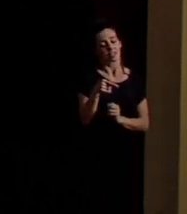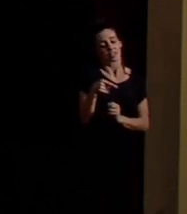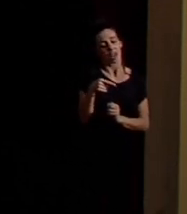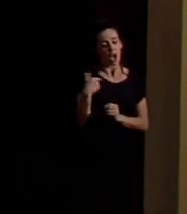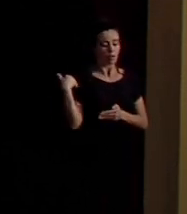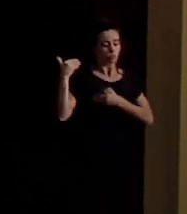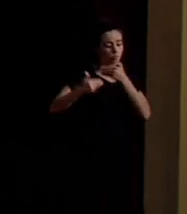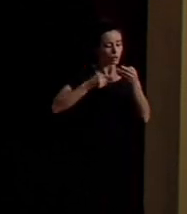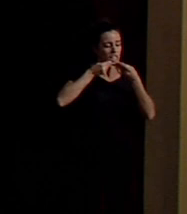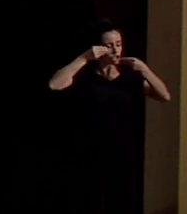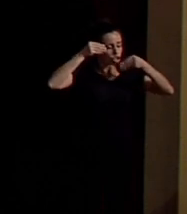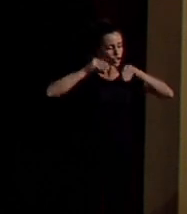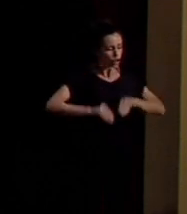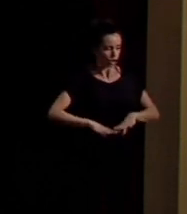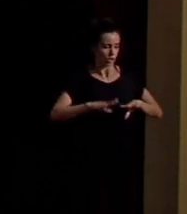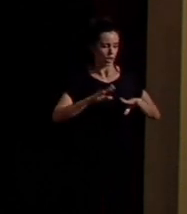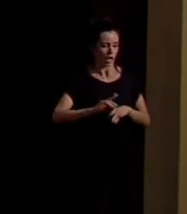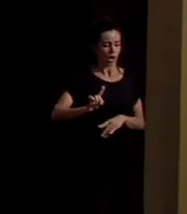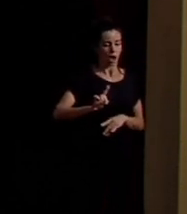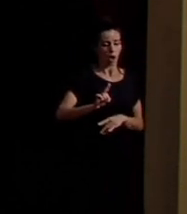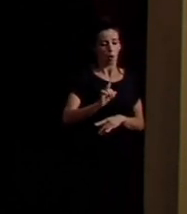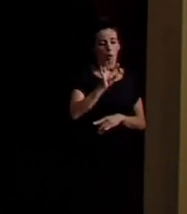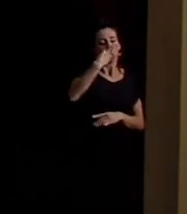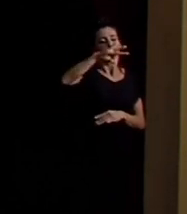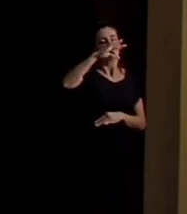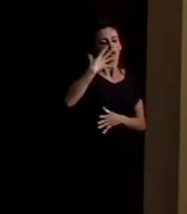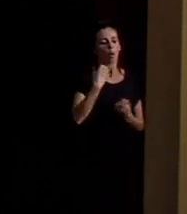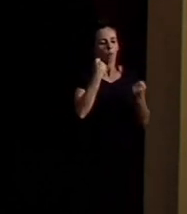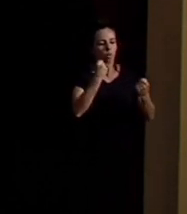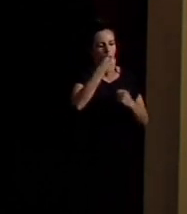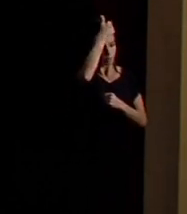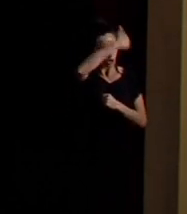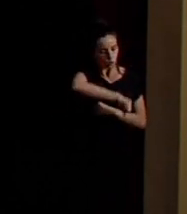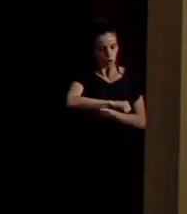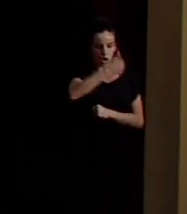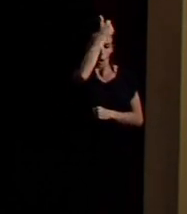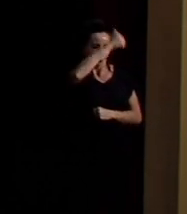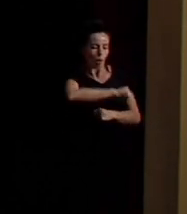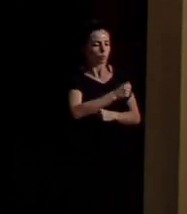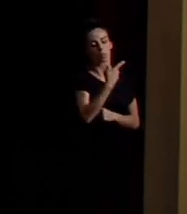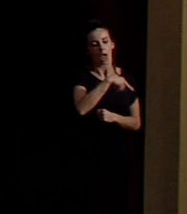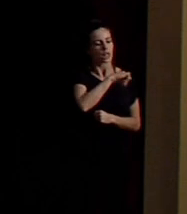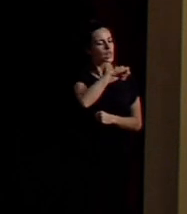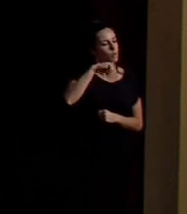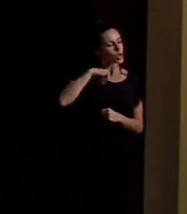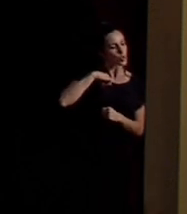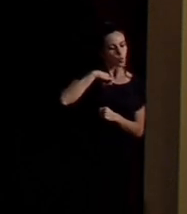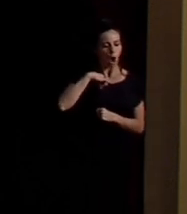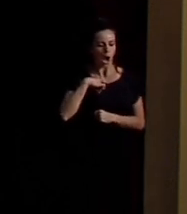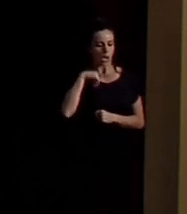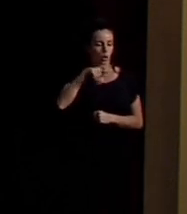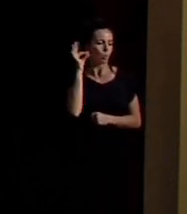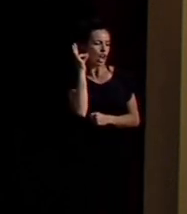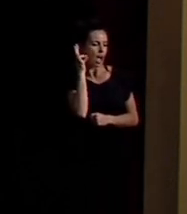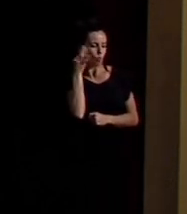y clásica de la omnipotencia masculina, los hombres como sujetos individuales frente a las mujeres como idénticas y